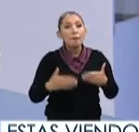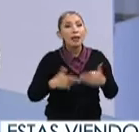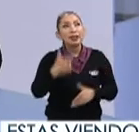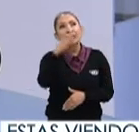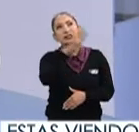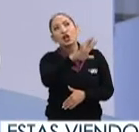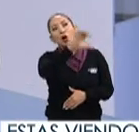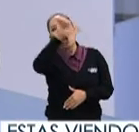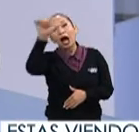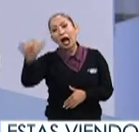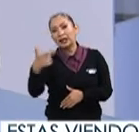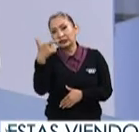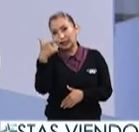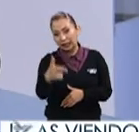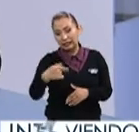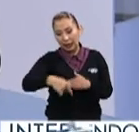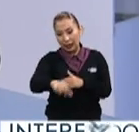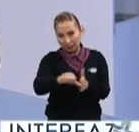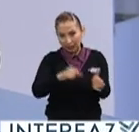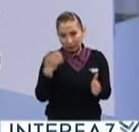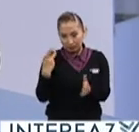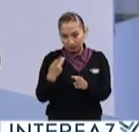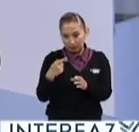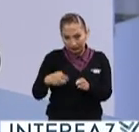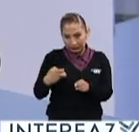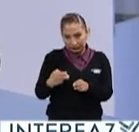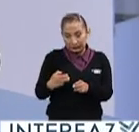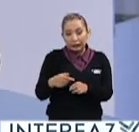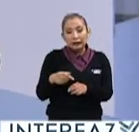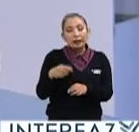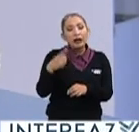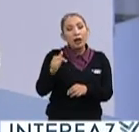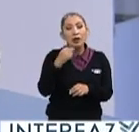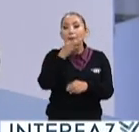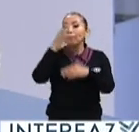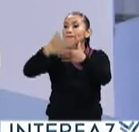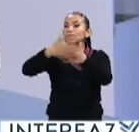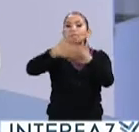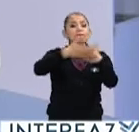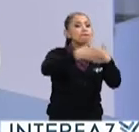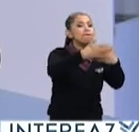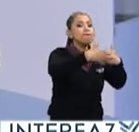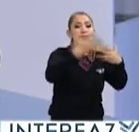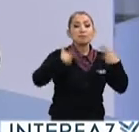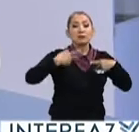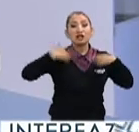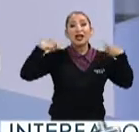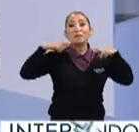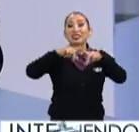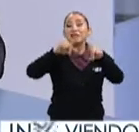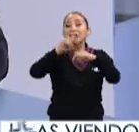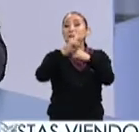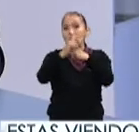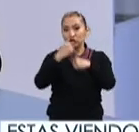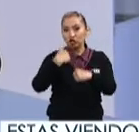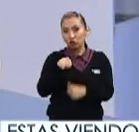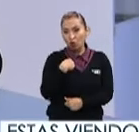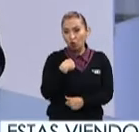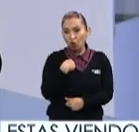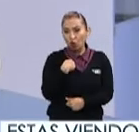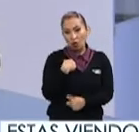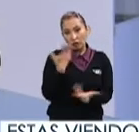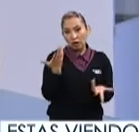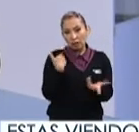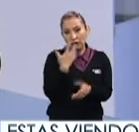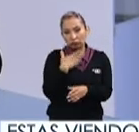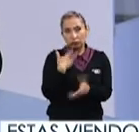del 5 al 7 de este mes, en donde convocaron a representantes de distintos países. Yo tuve